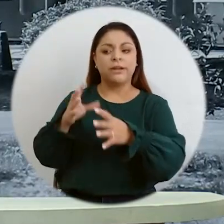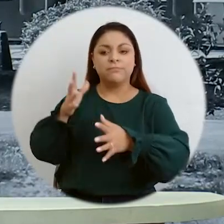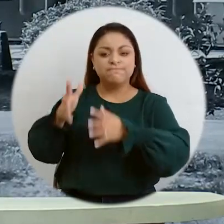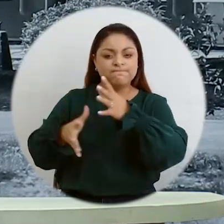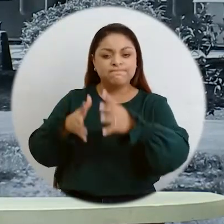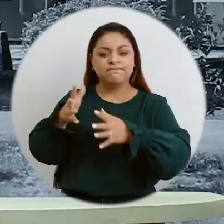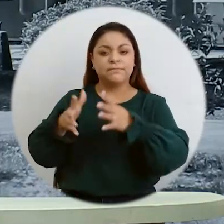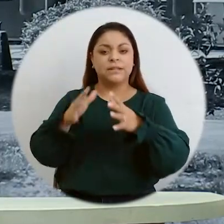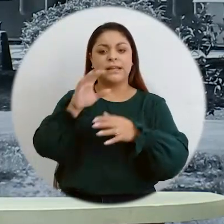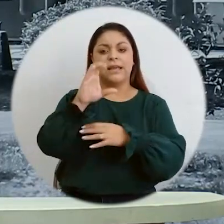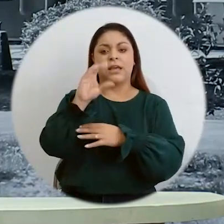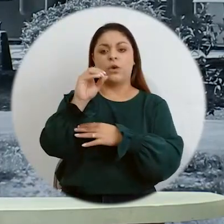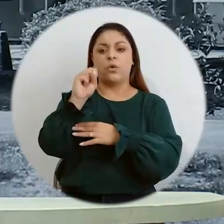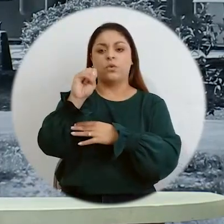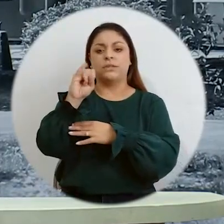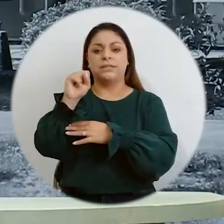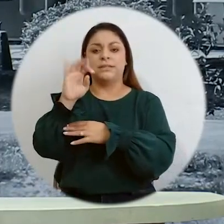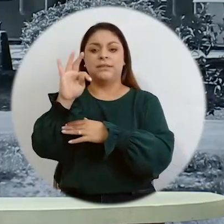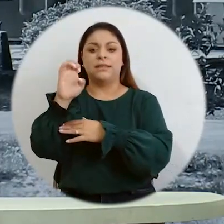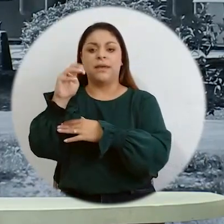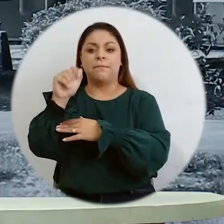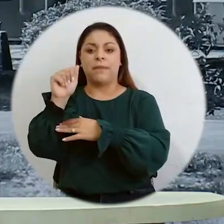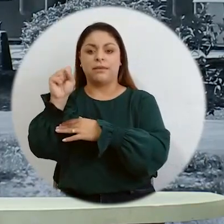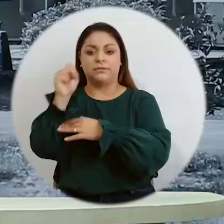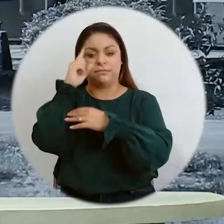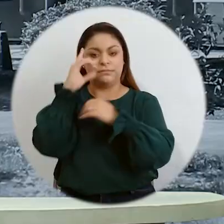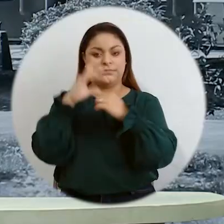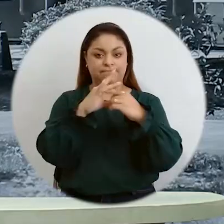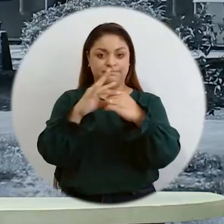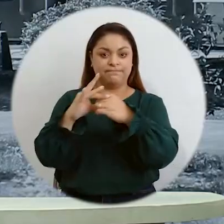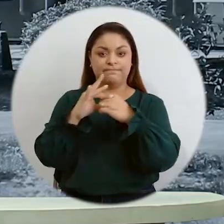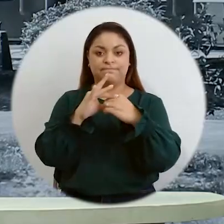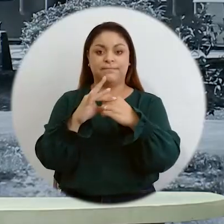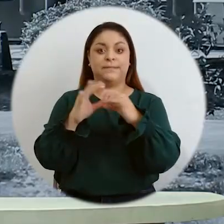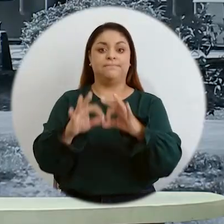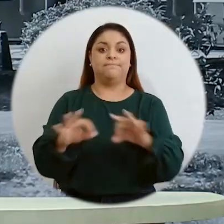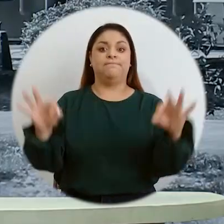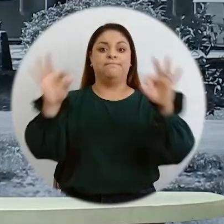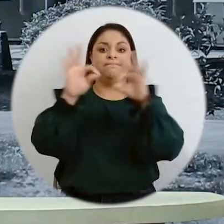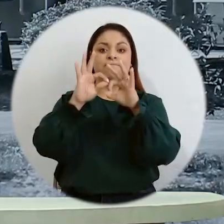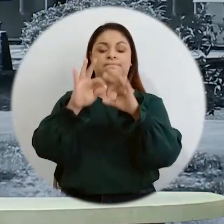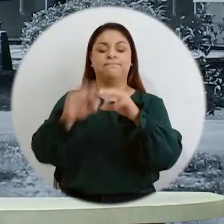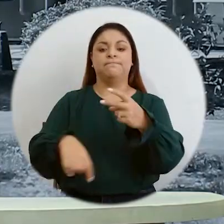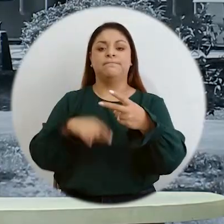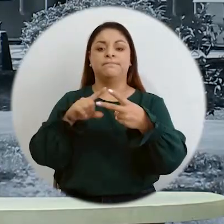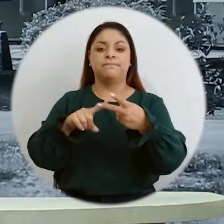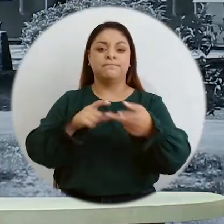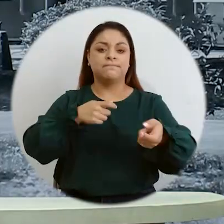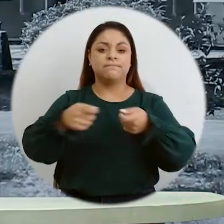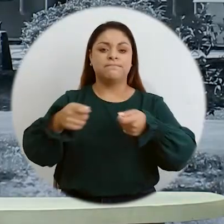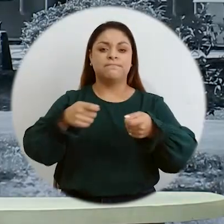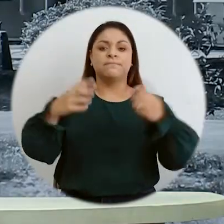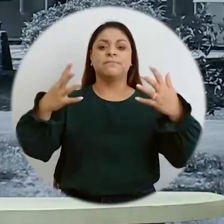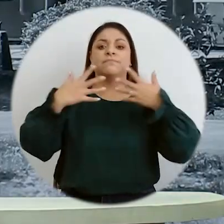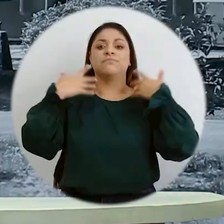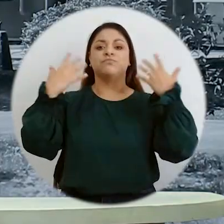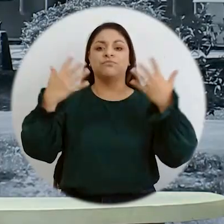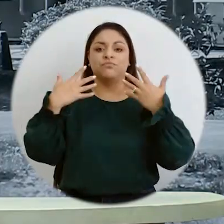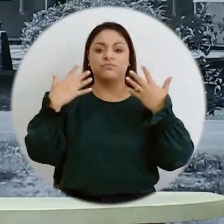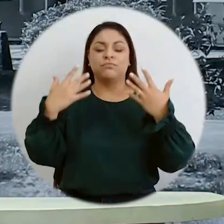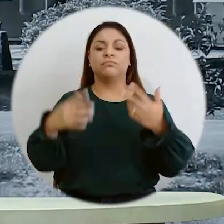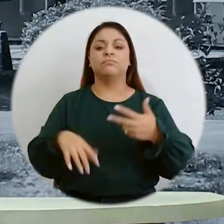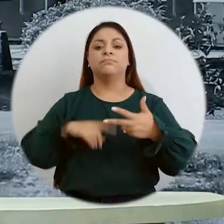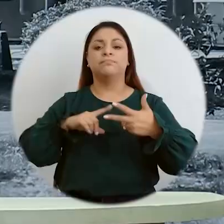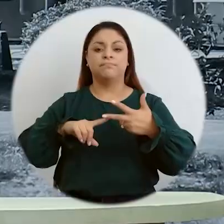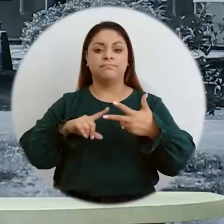mantenimiento de ecosistemas esenciales para el planeta, también regulación del clima y un importante aporte